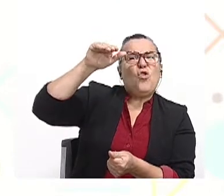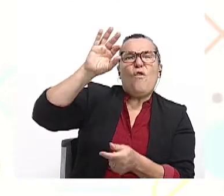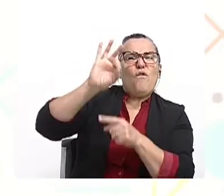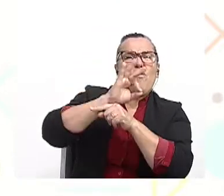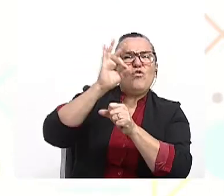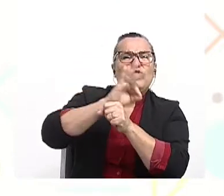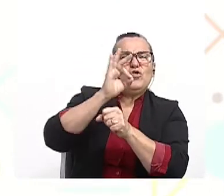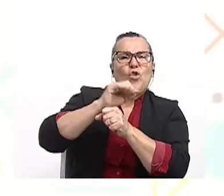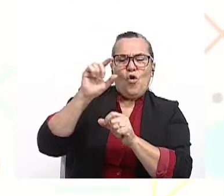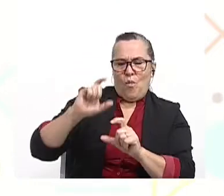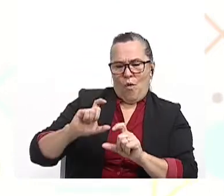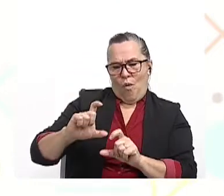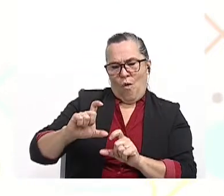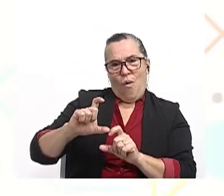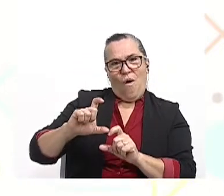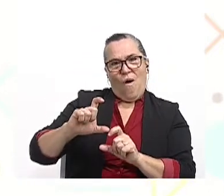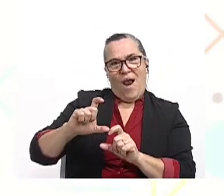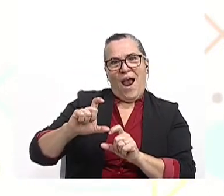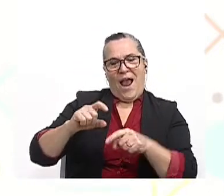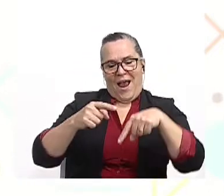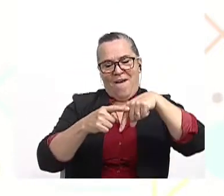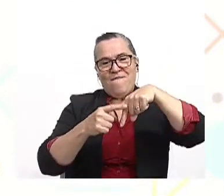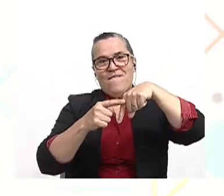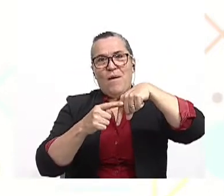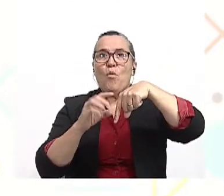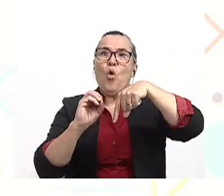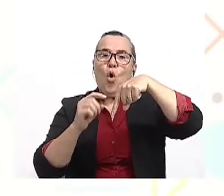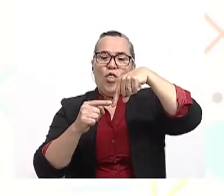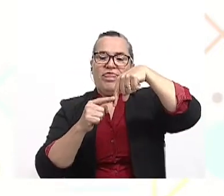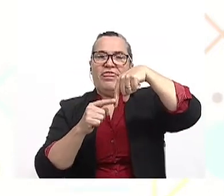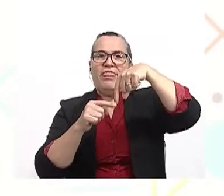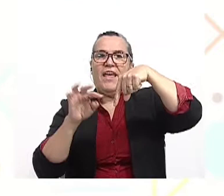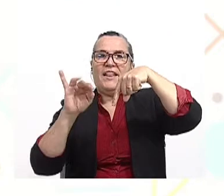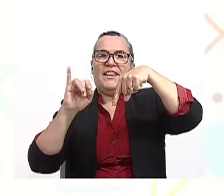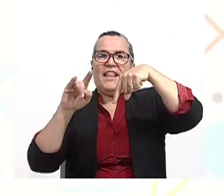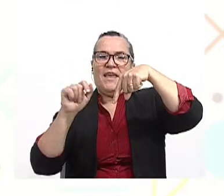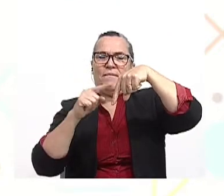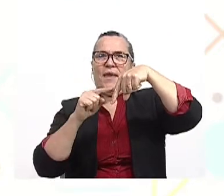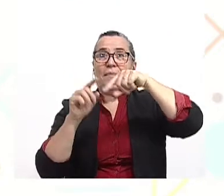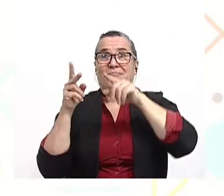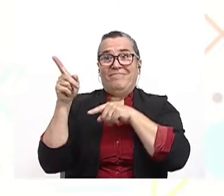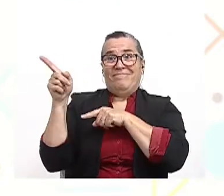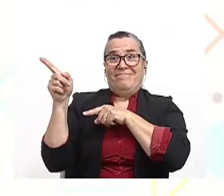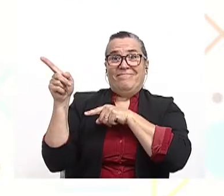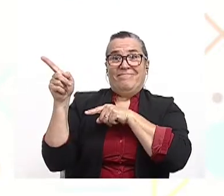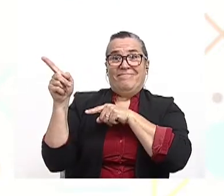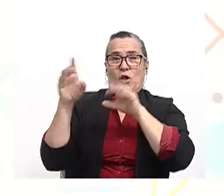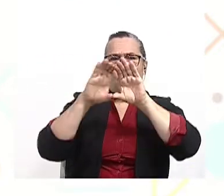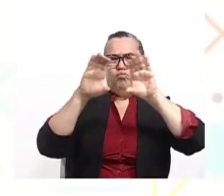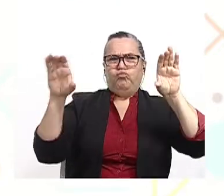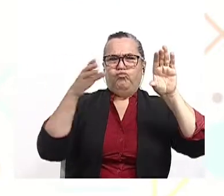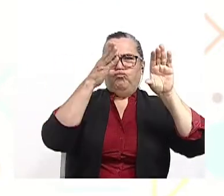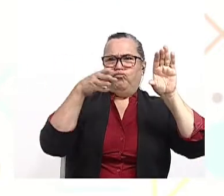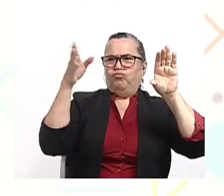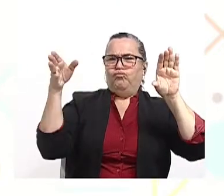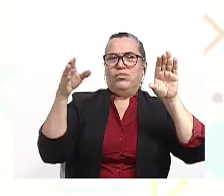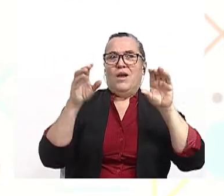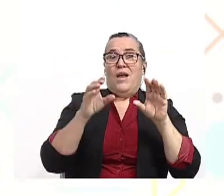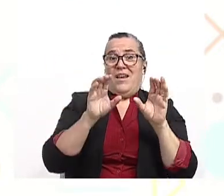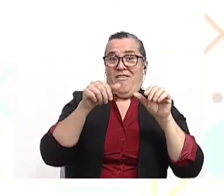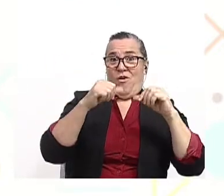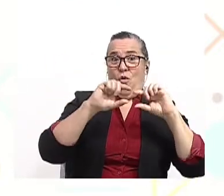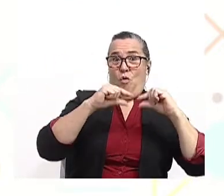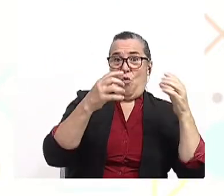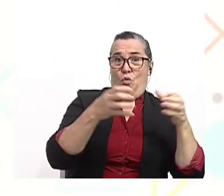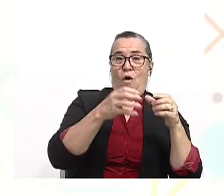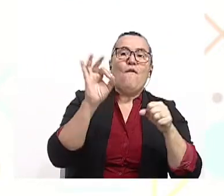la tibia, de la siguiente forma. En esta tabla podemos observar la relación entre dos conjuntos. ¿Recuerdan la definición